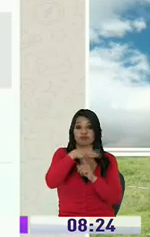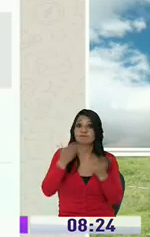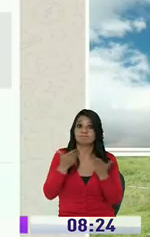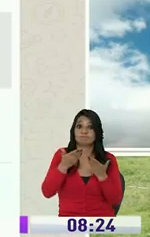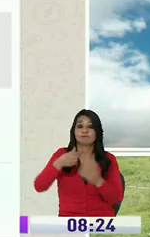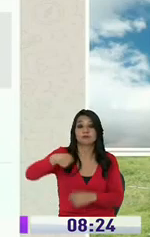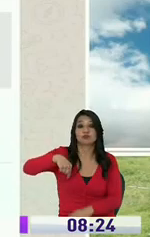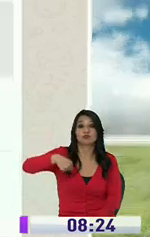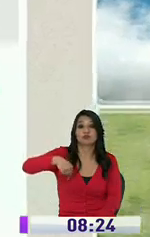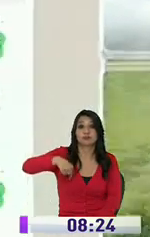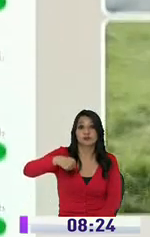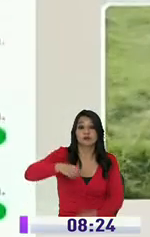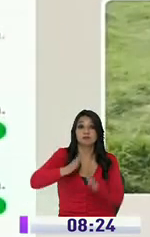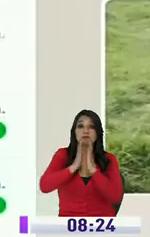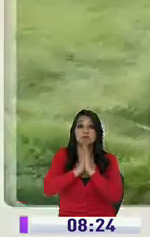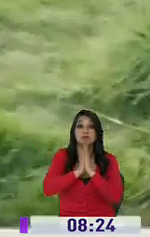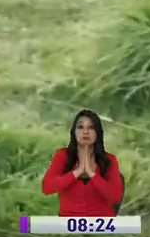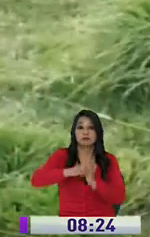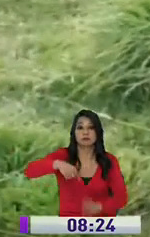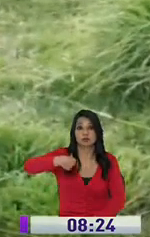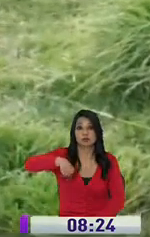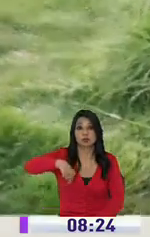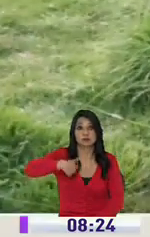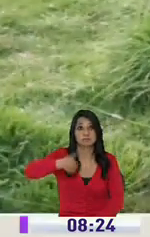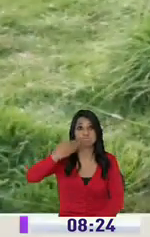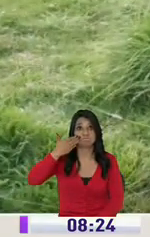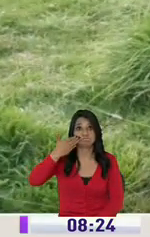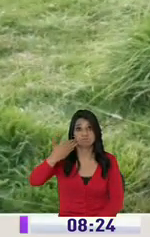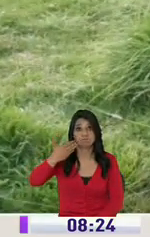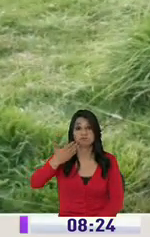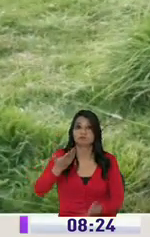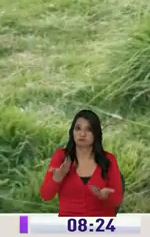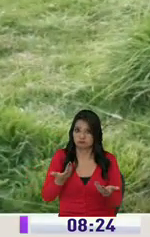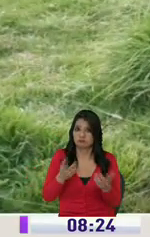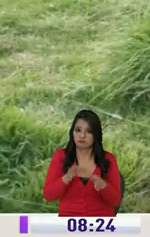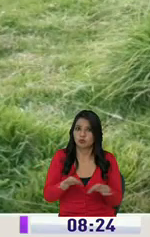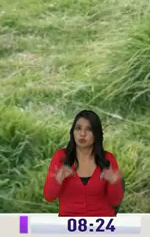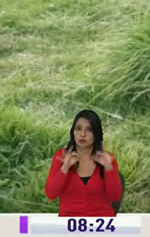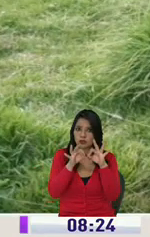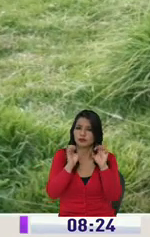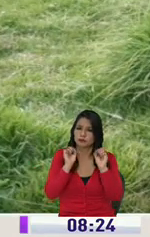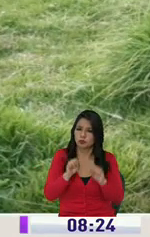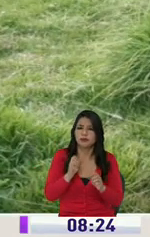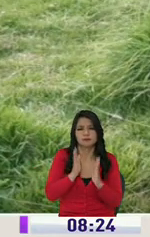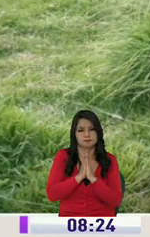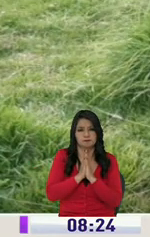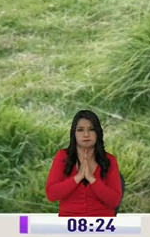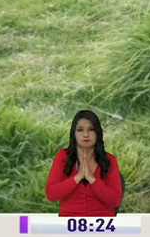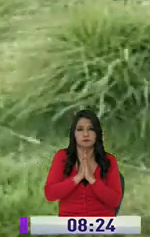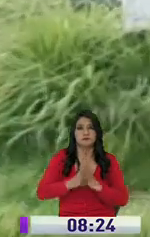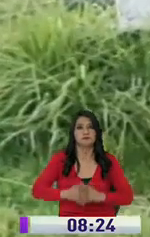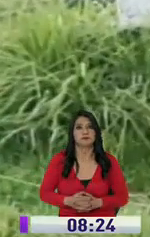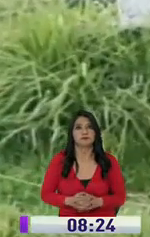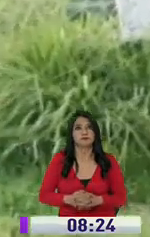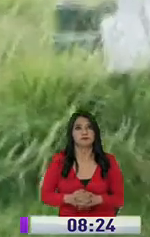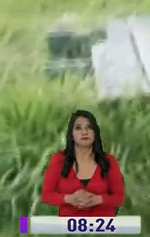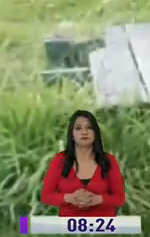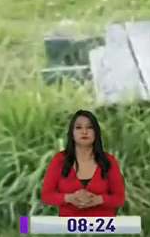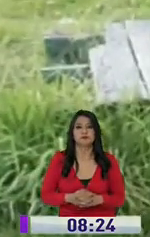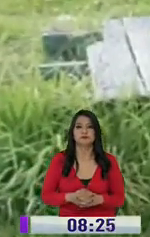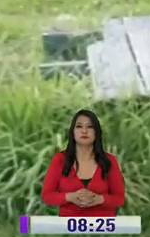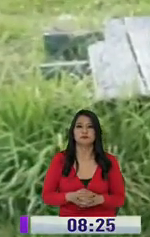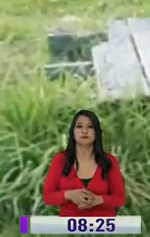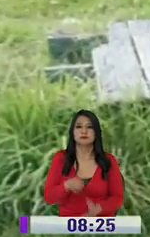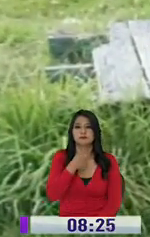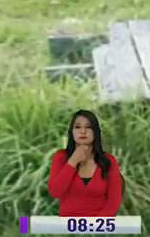Quitumbe, Solidaridad Quitumbe. Yo no sé, sería bueno hacer Mahatmian. Sería bueno hacer un reportaje de